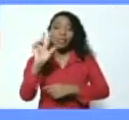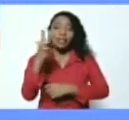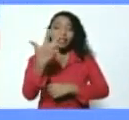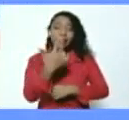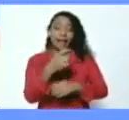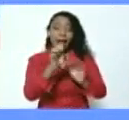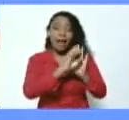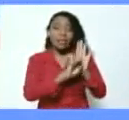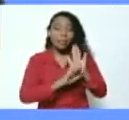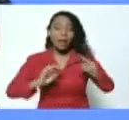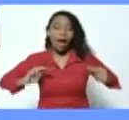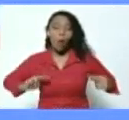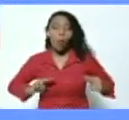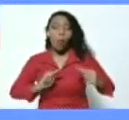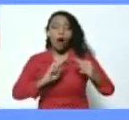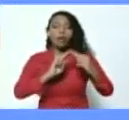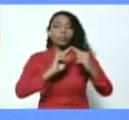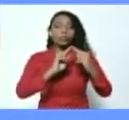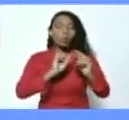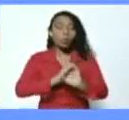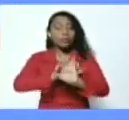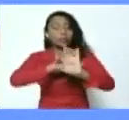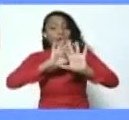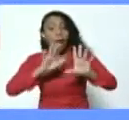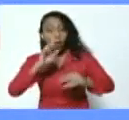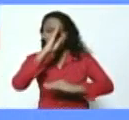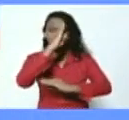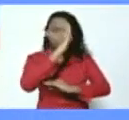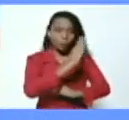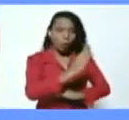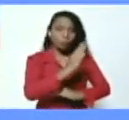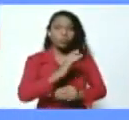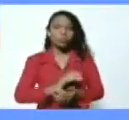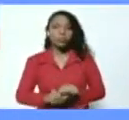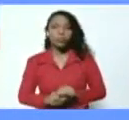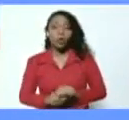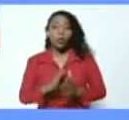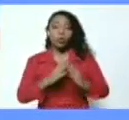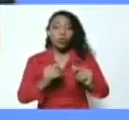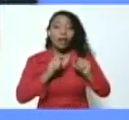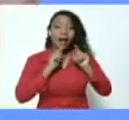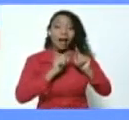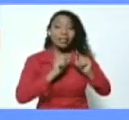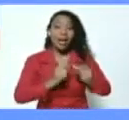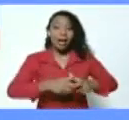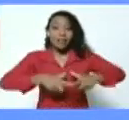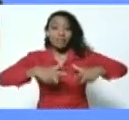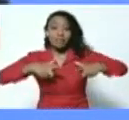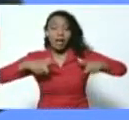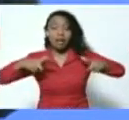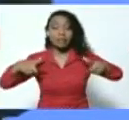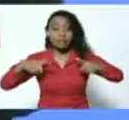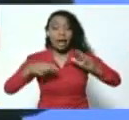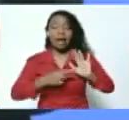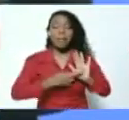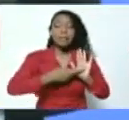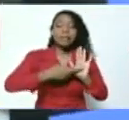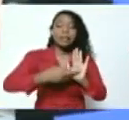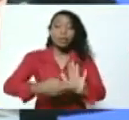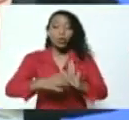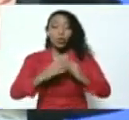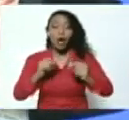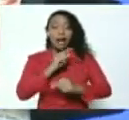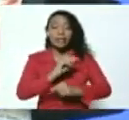del encuentro concreto, directo, con toda esta inmensa representación, toda